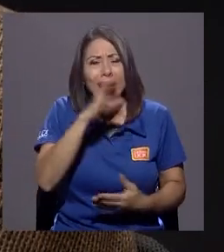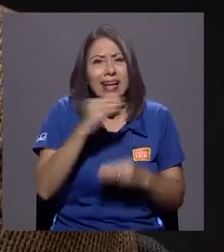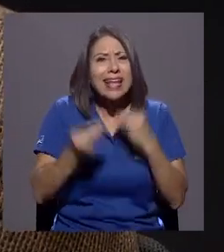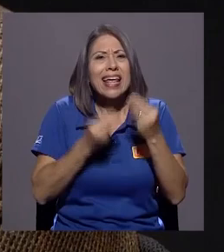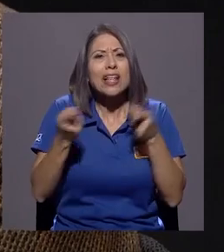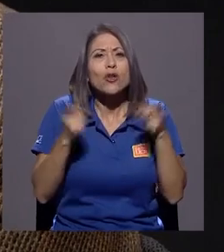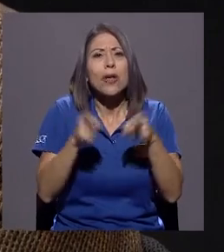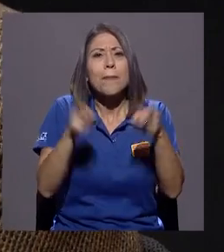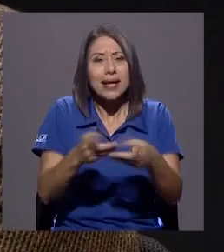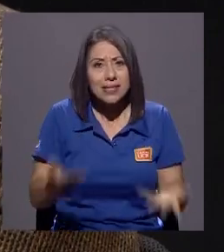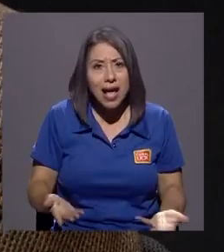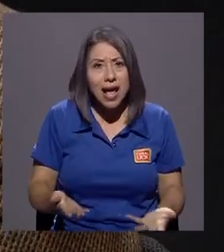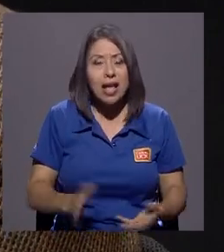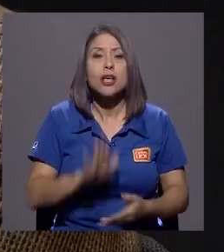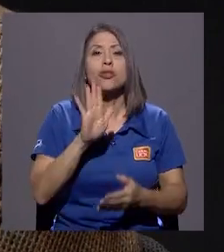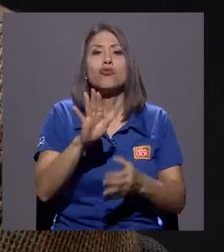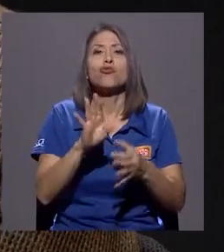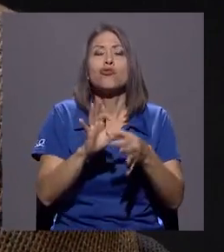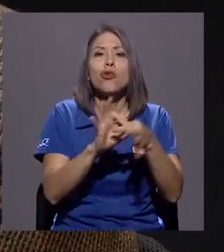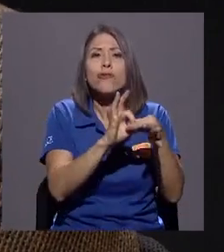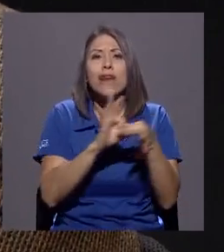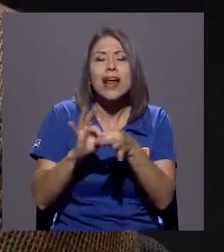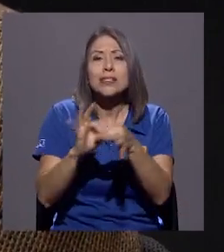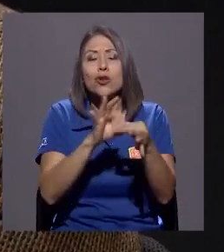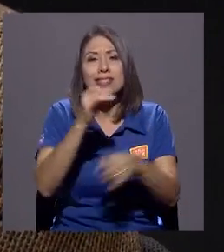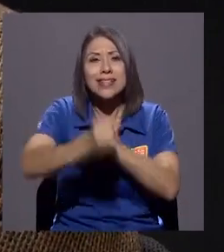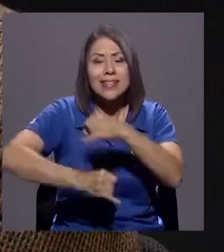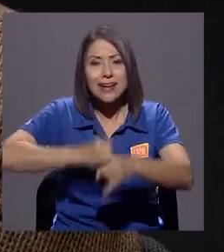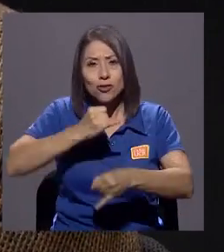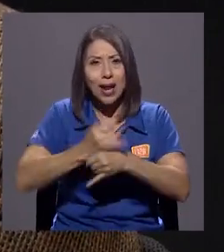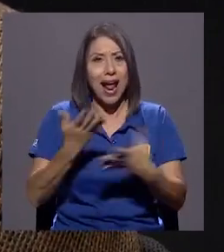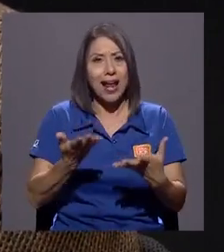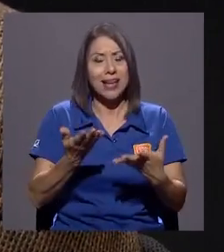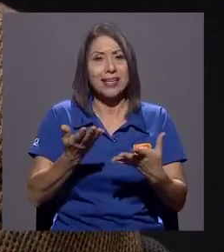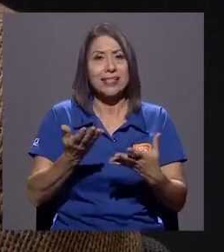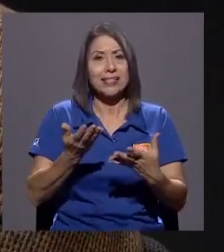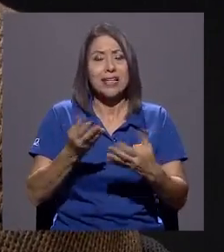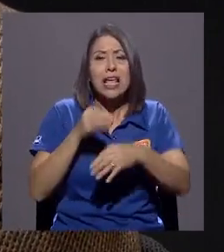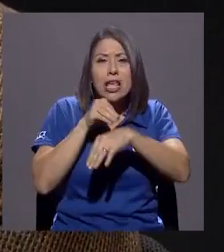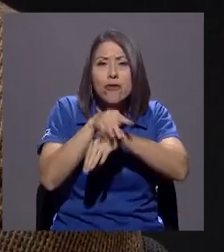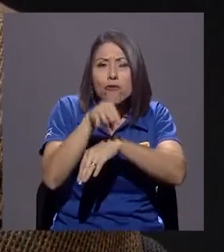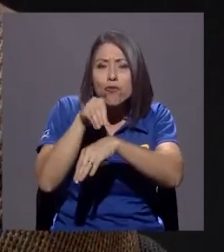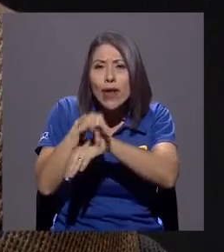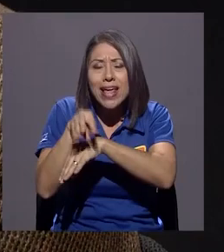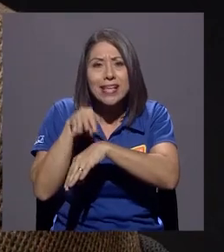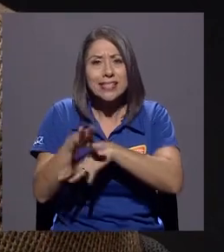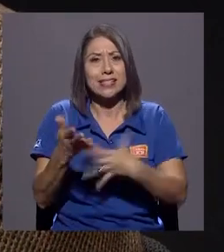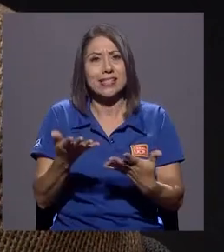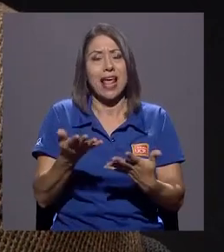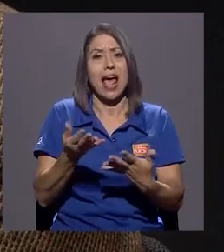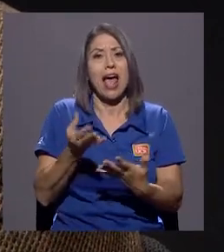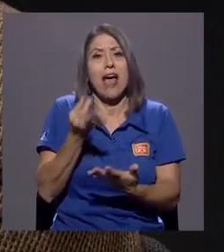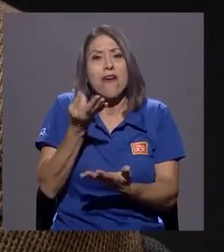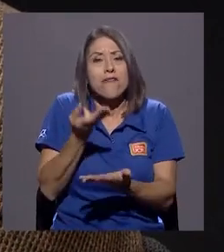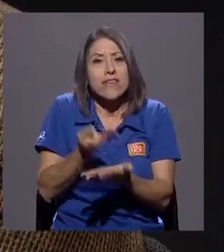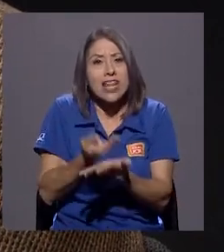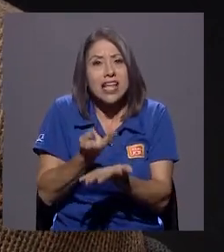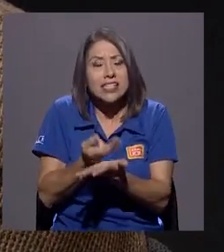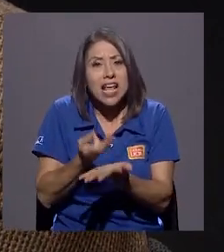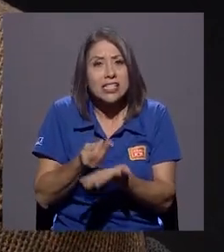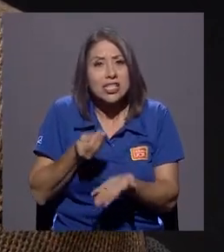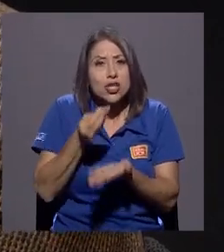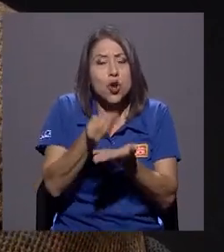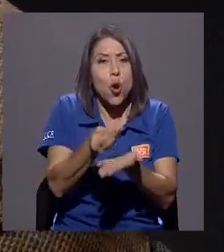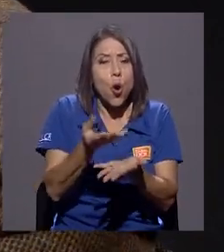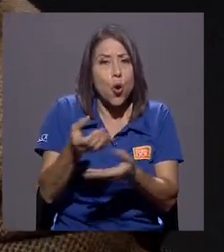relaciones internacionales la influencia que reciben la financiación que pueden recibir